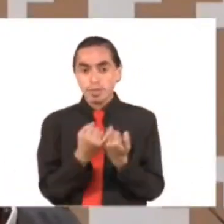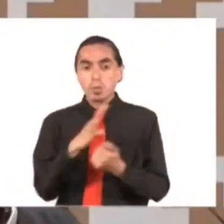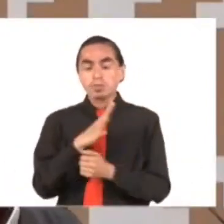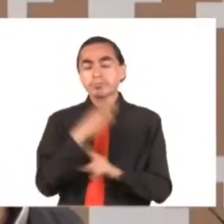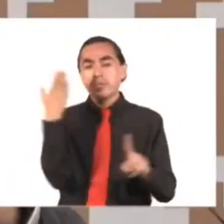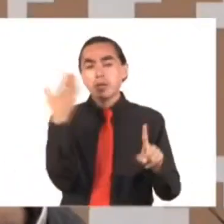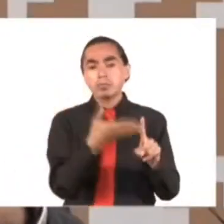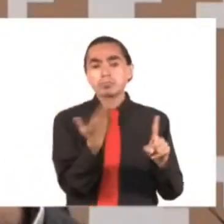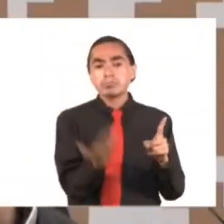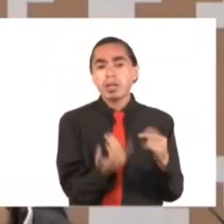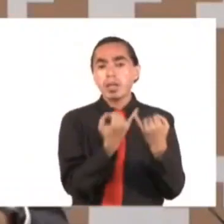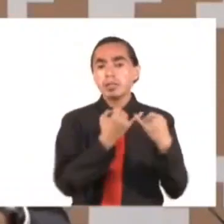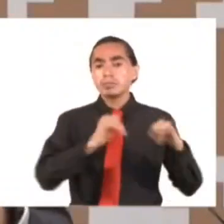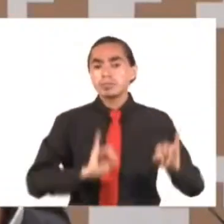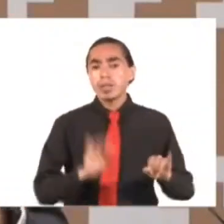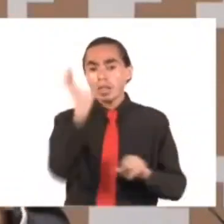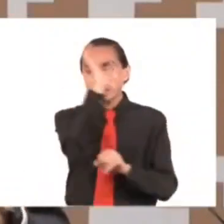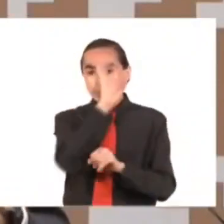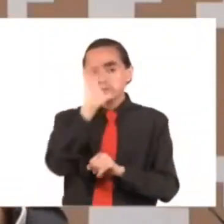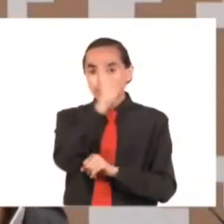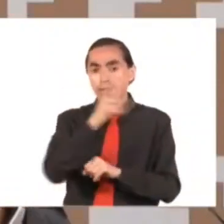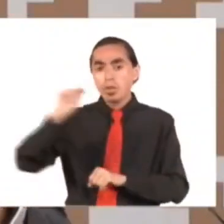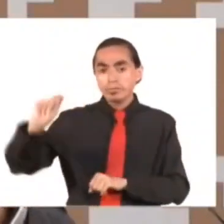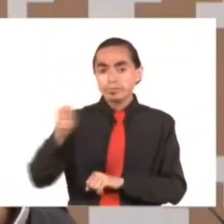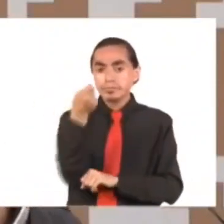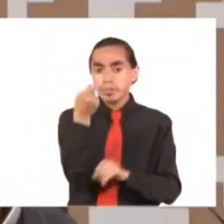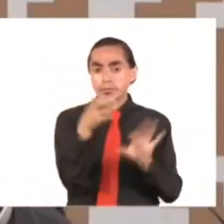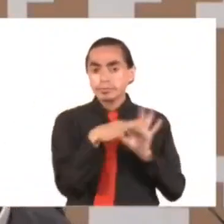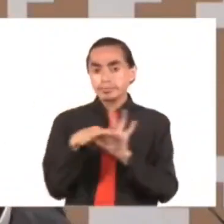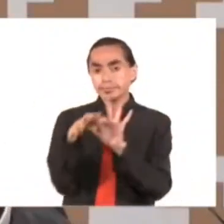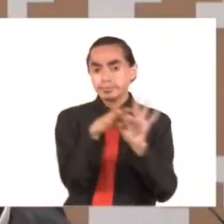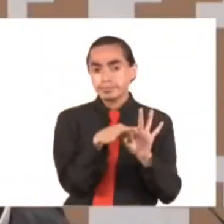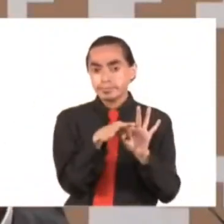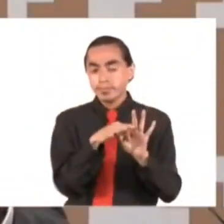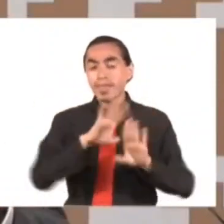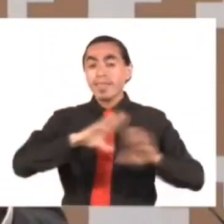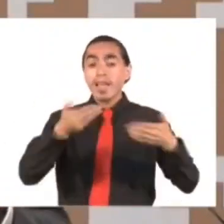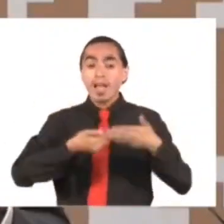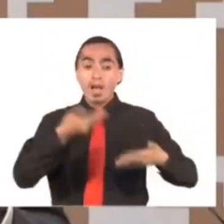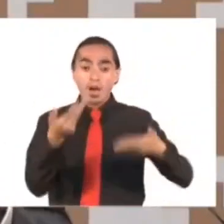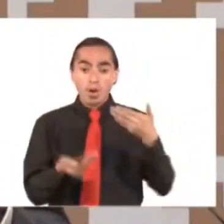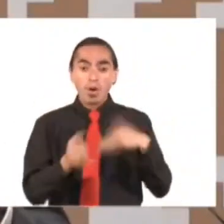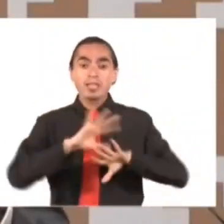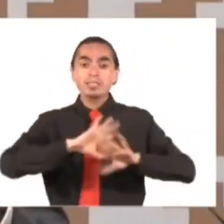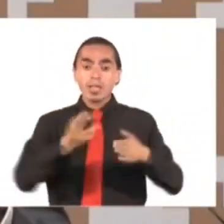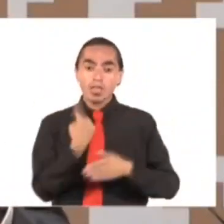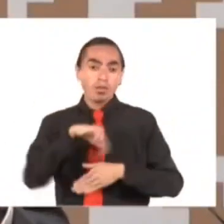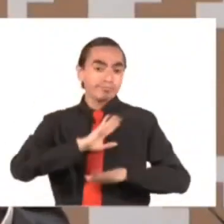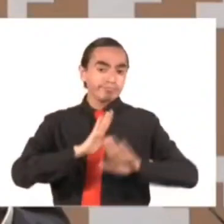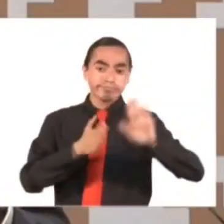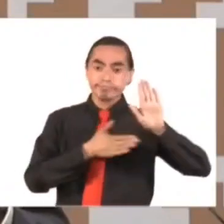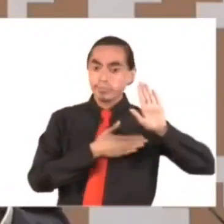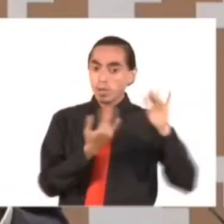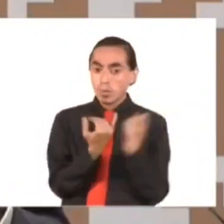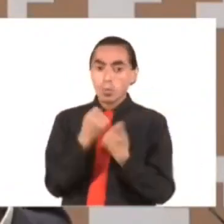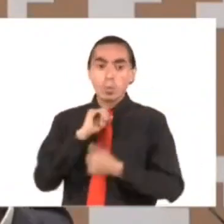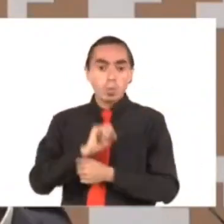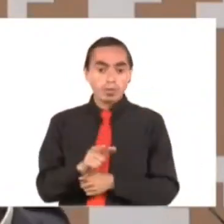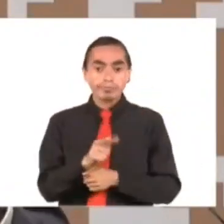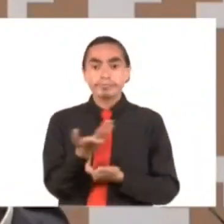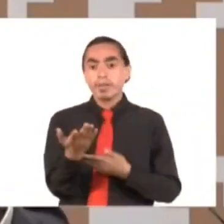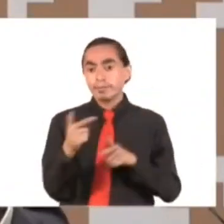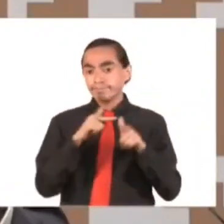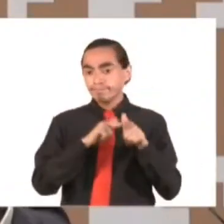de una independencia científico y tecnológica. Ya en tiempos recientes seguimos comprometiéndonos con el crecimiento